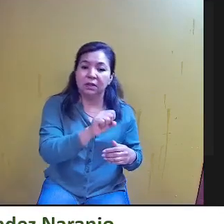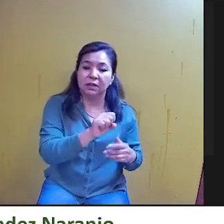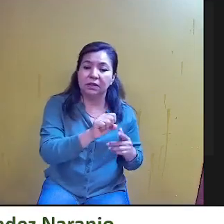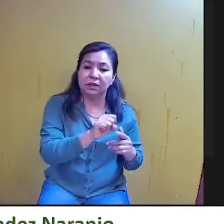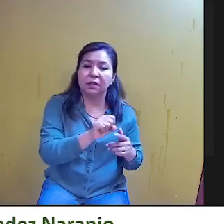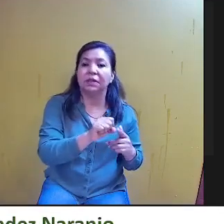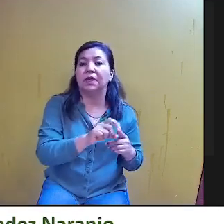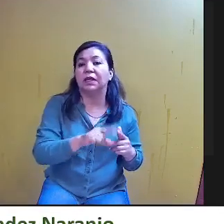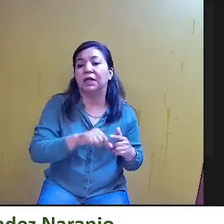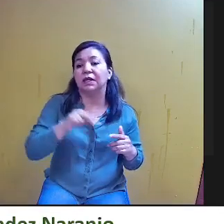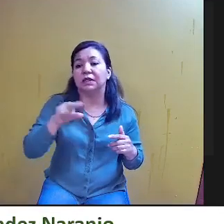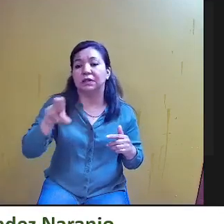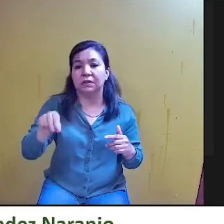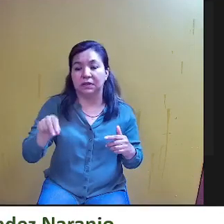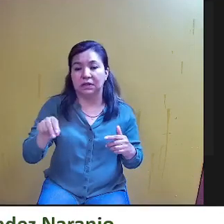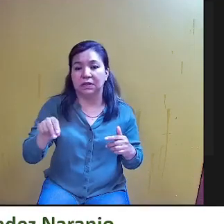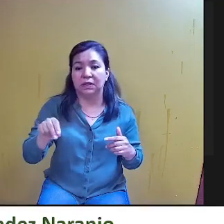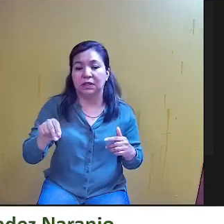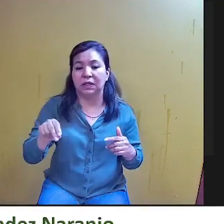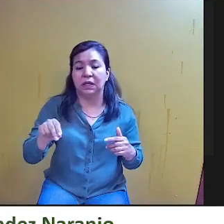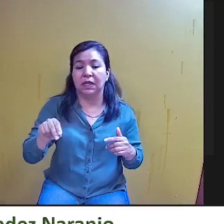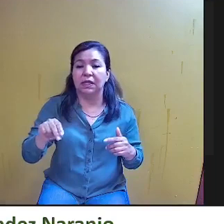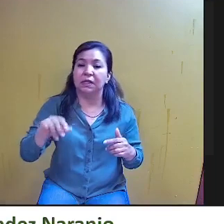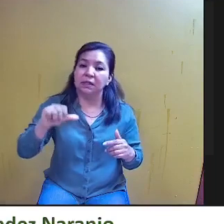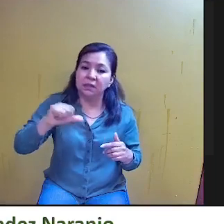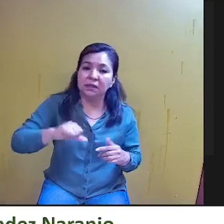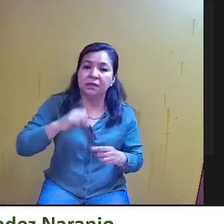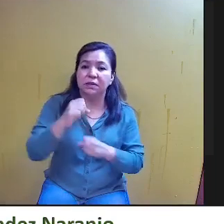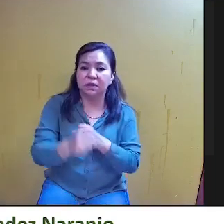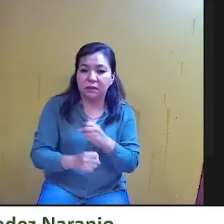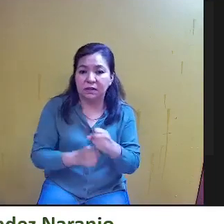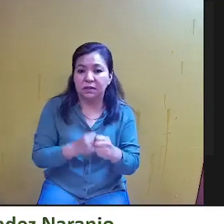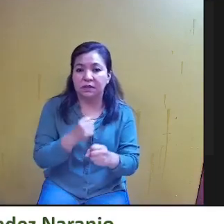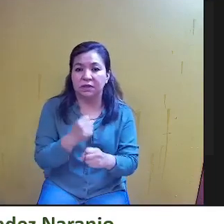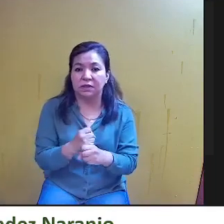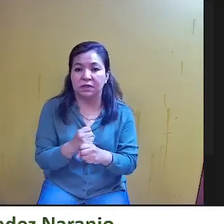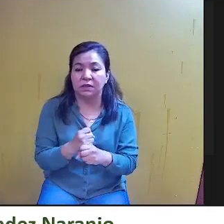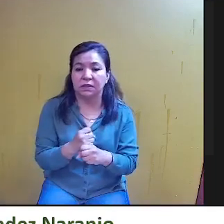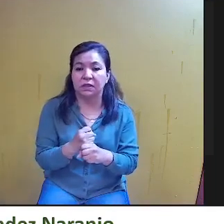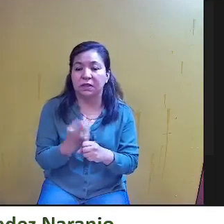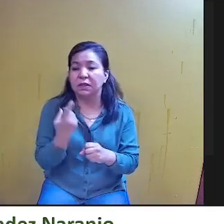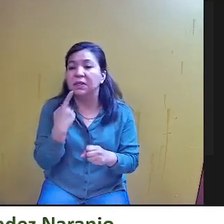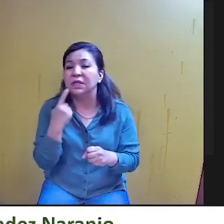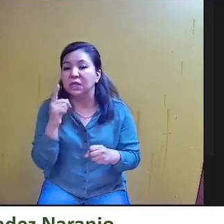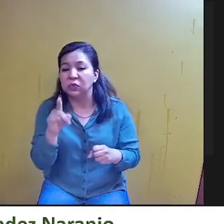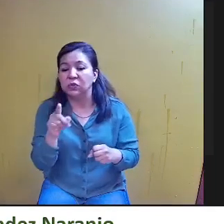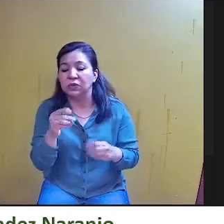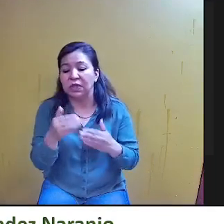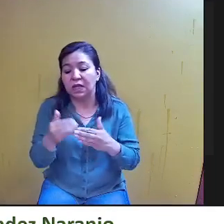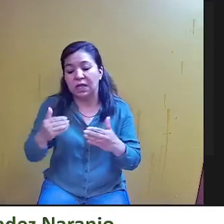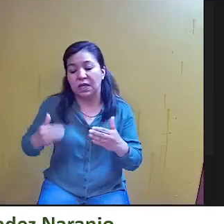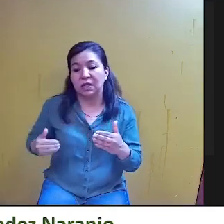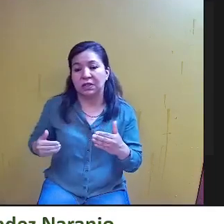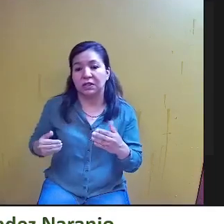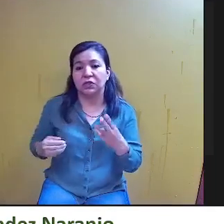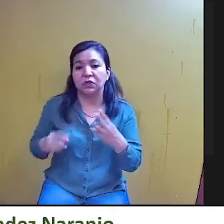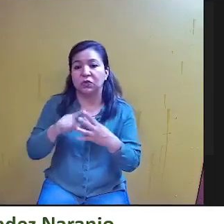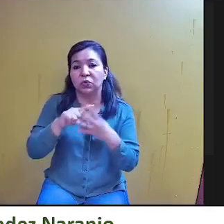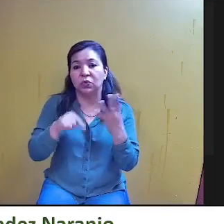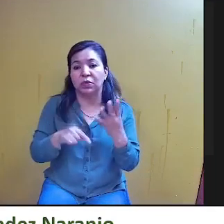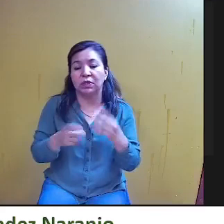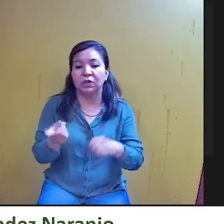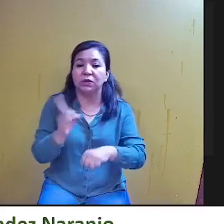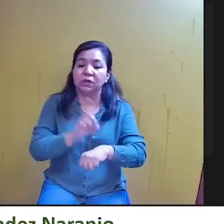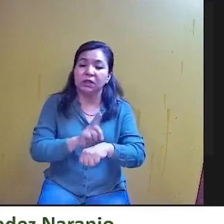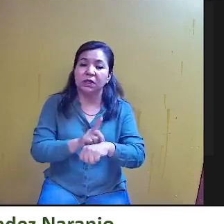emitido el 30 de octubre de este año y las y los inconformes no lo impugnaron a tiempo, esto es dentro de los 4 días que establece la